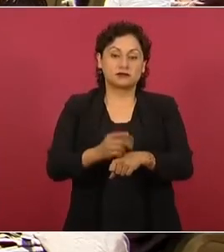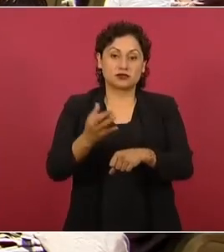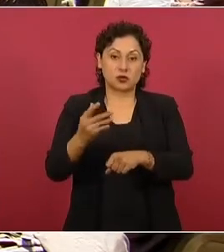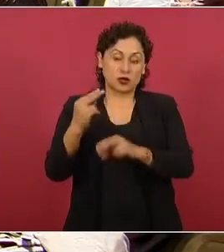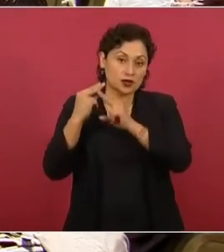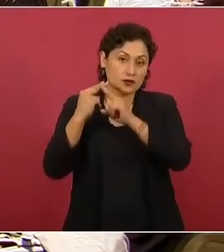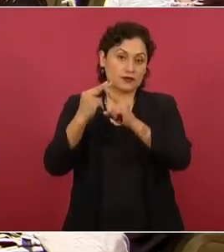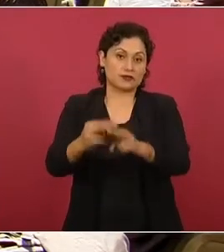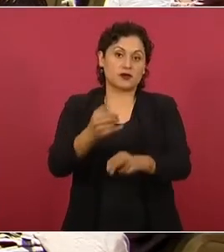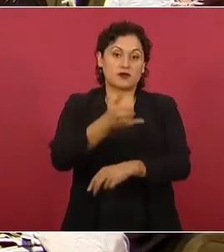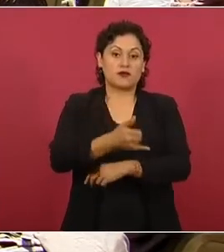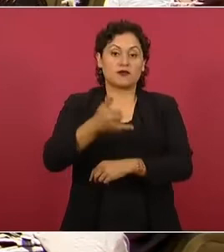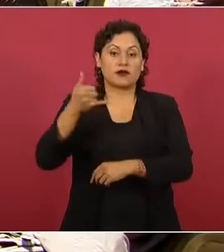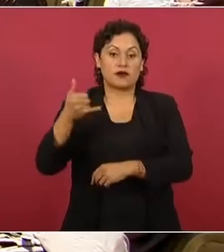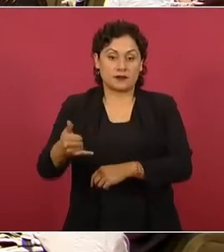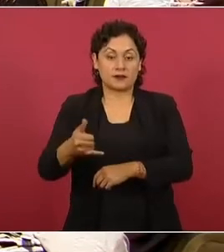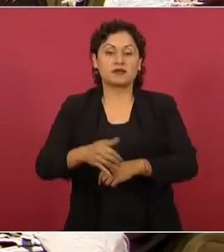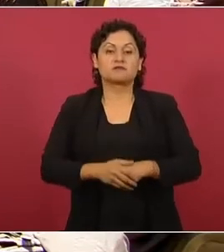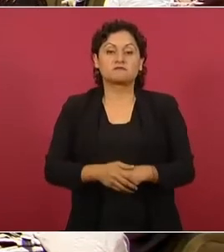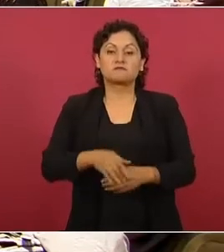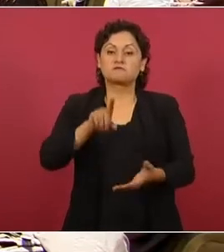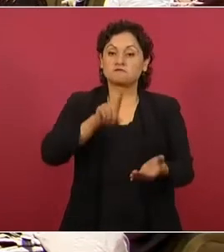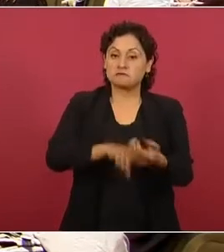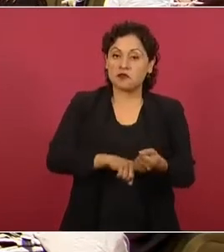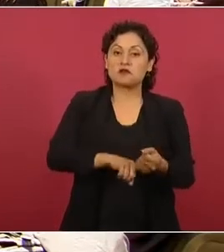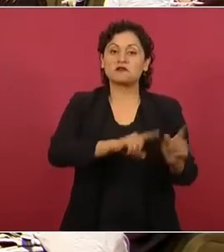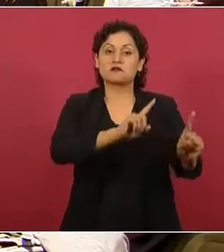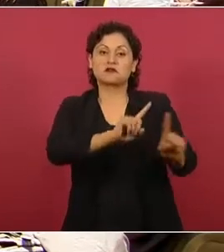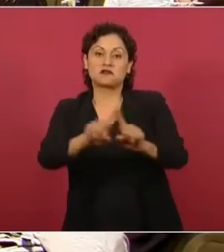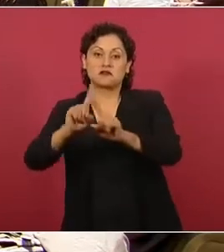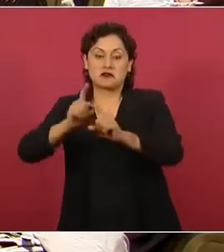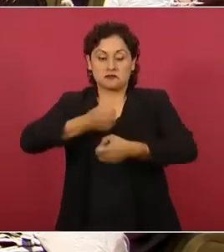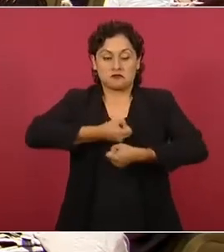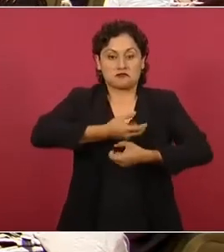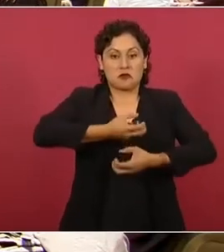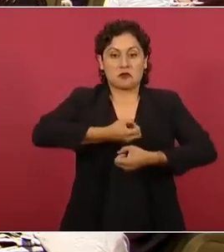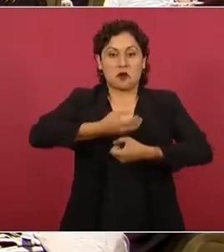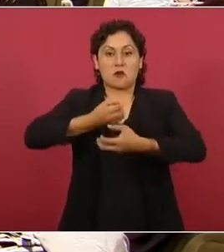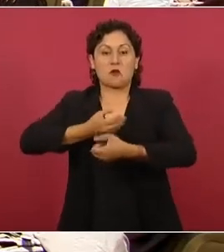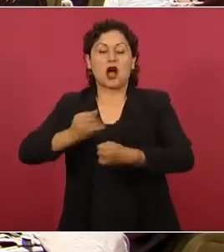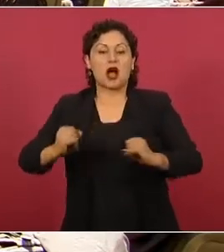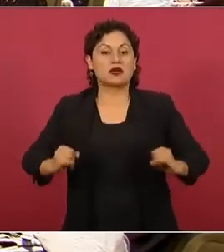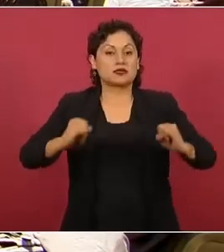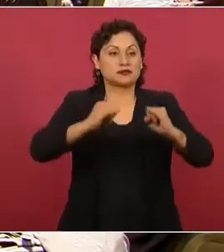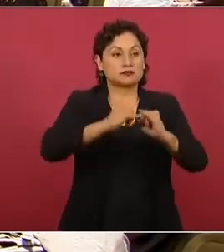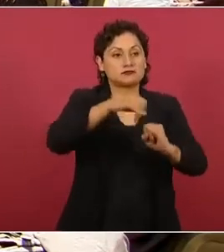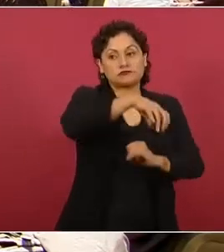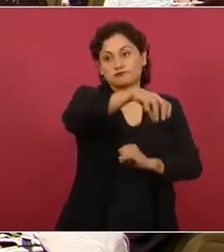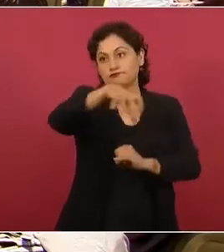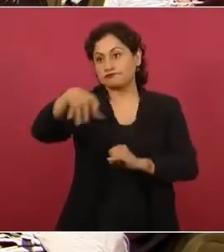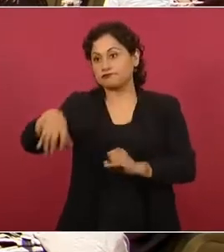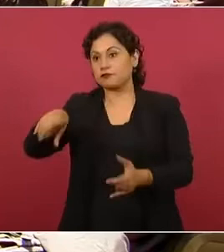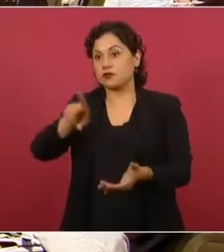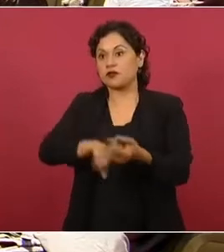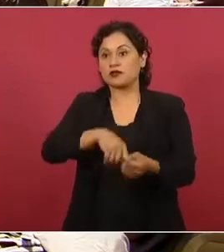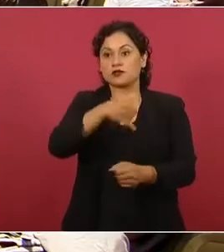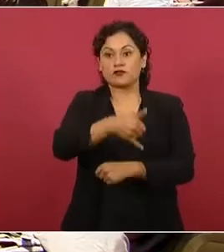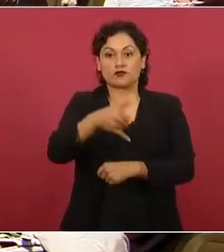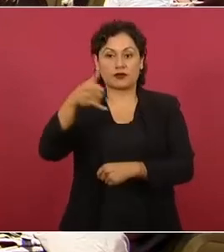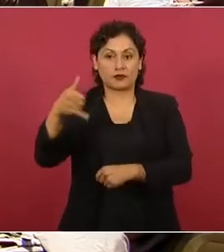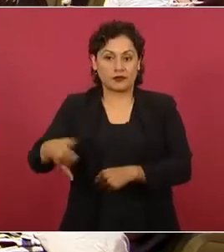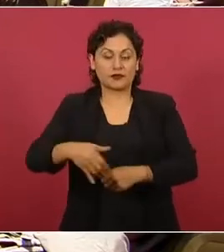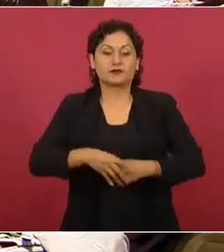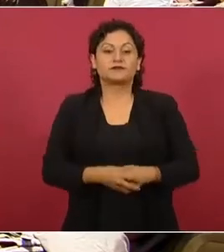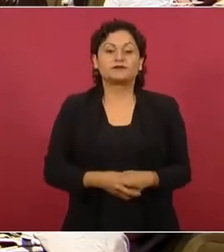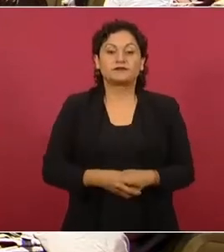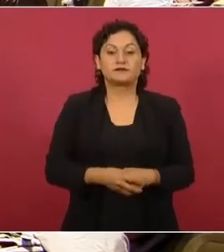los representantes de los sectores y del director general del Instituto del Fondo Nacional de la Vivienda para los Trabajadores. Y en